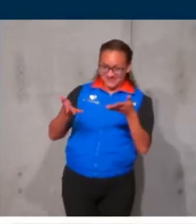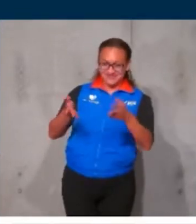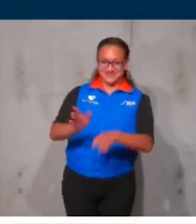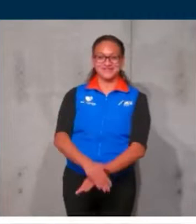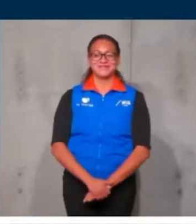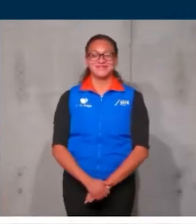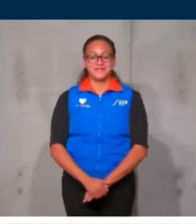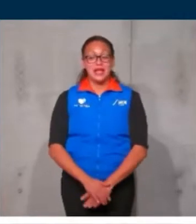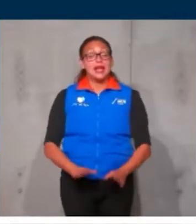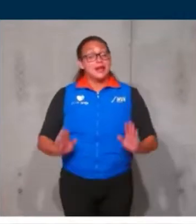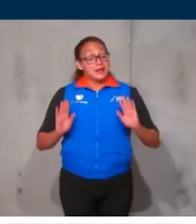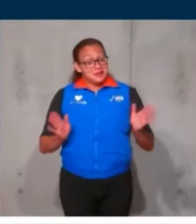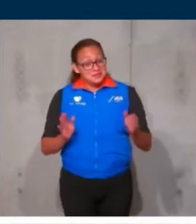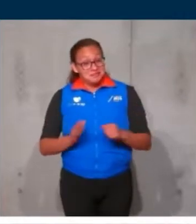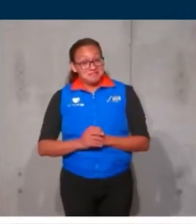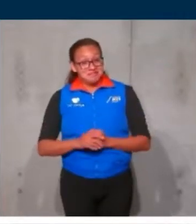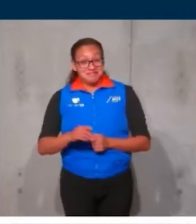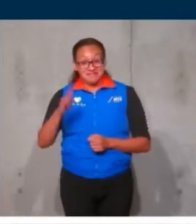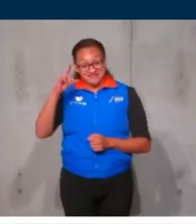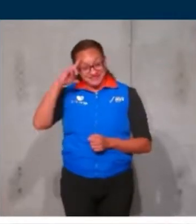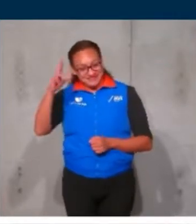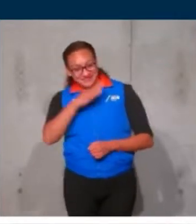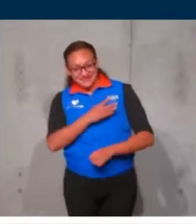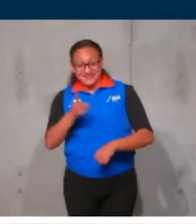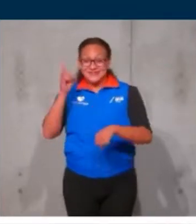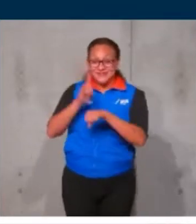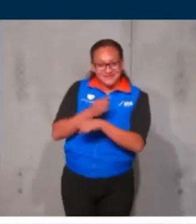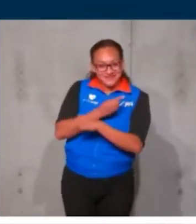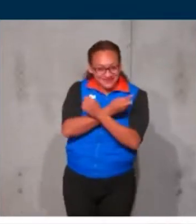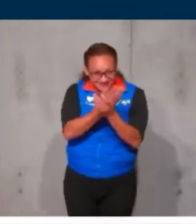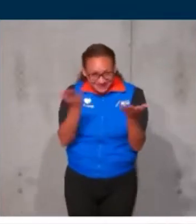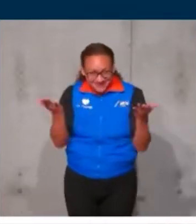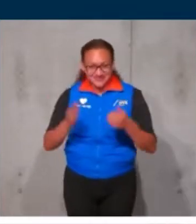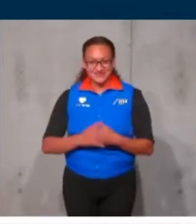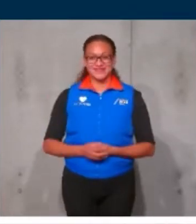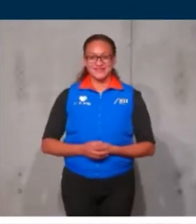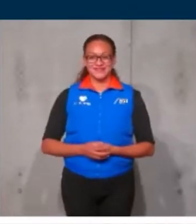Adelante, Ana. Muy bien, pues buenos días a todos.